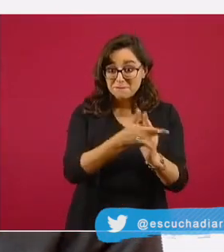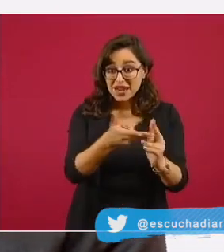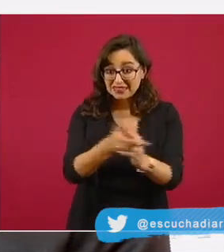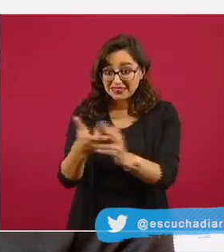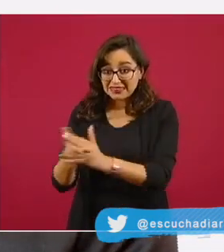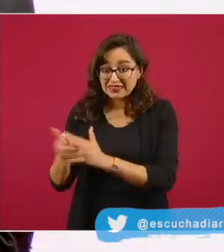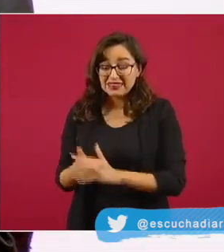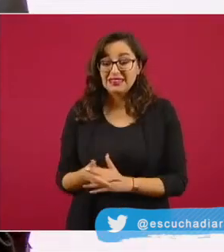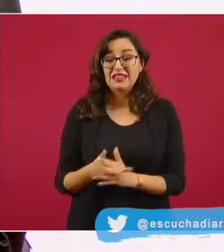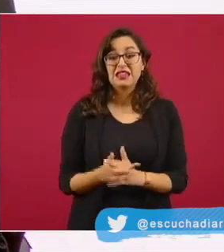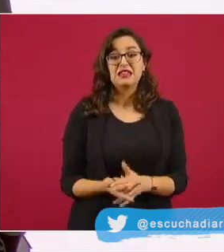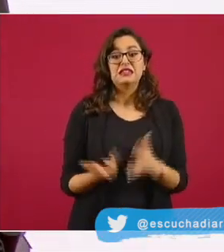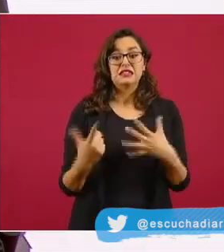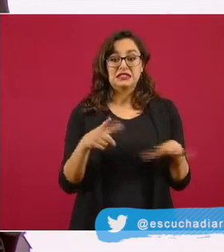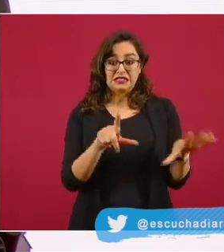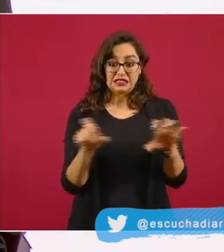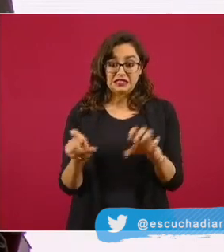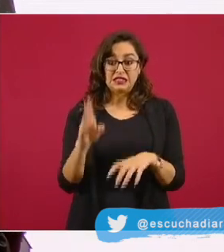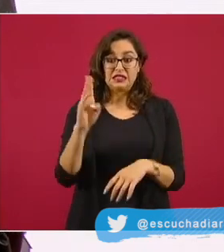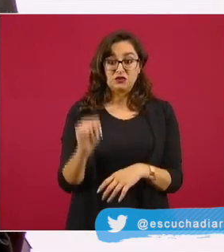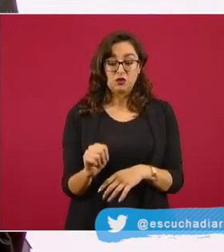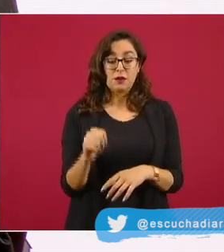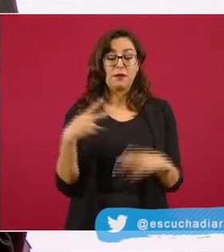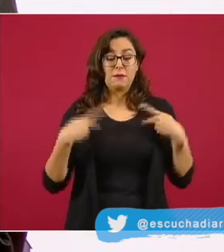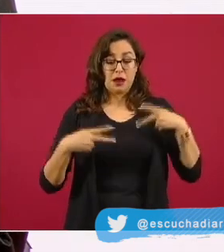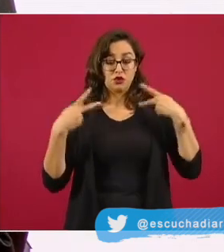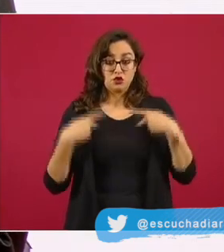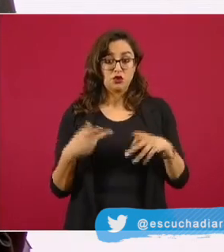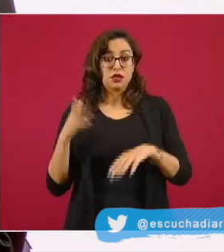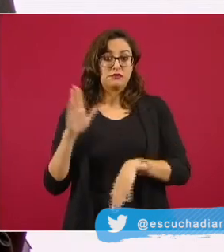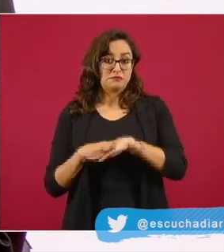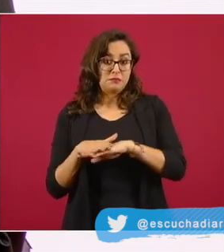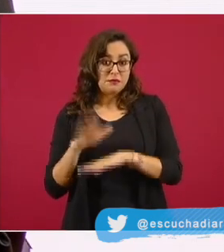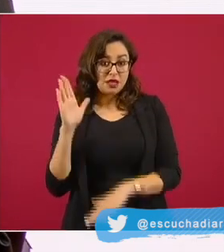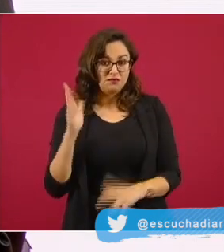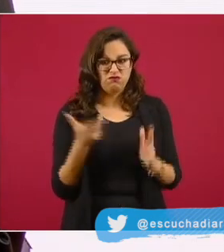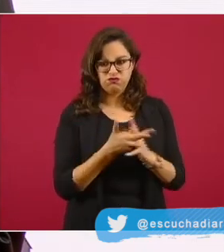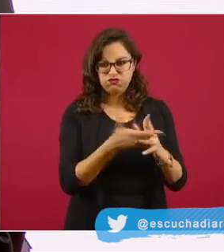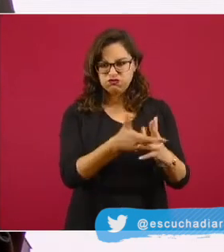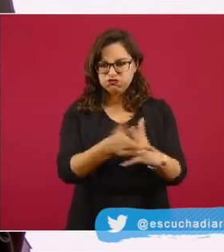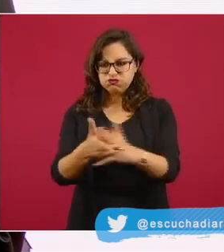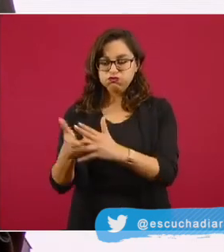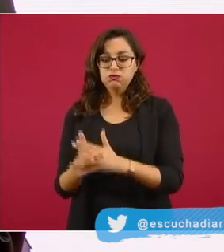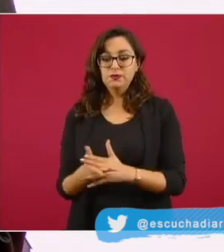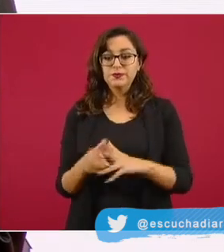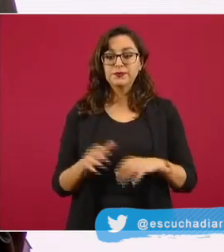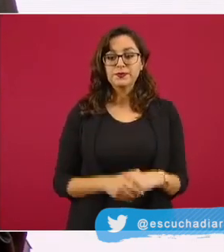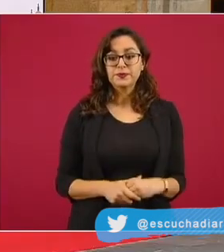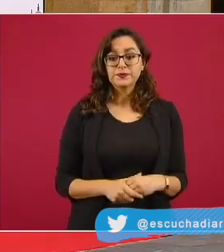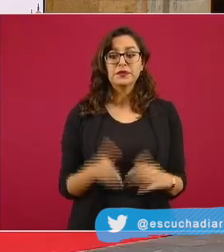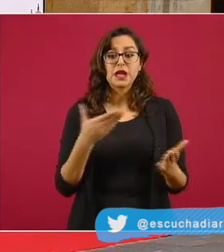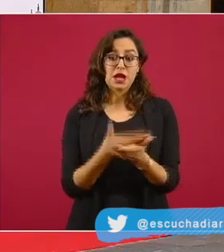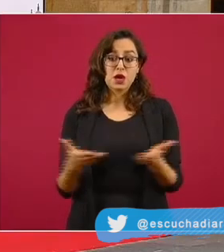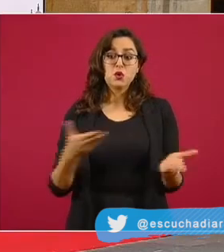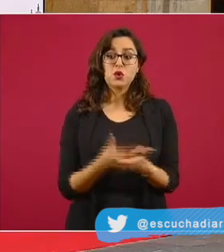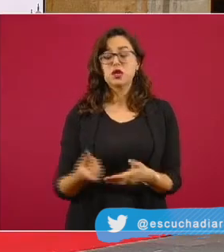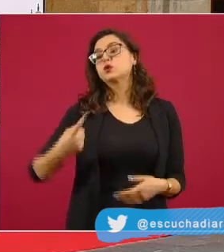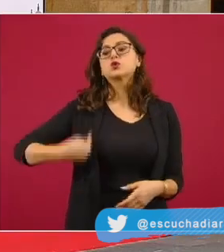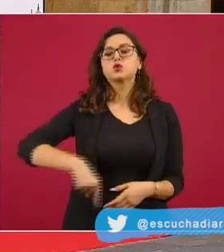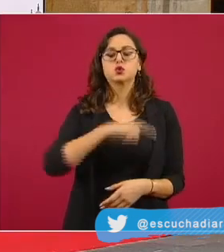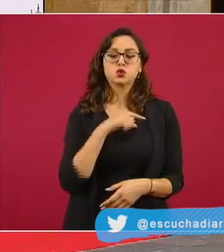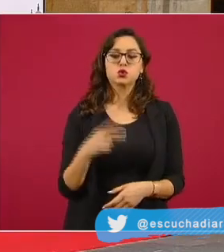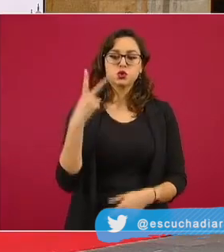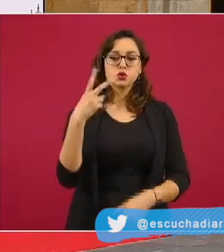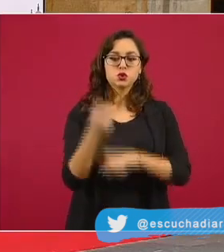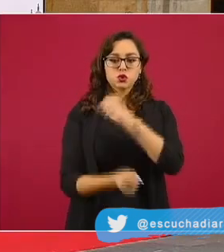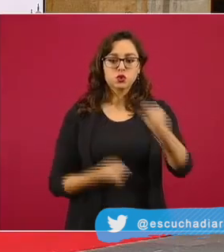de 709 personas más que perdieron la vida. En cambio, en los 2 años que llevamos en el